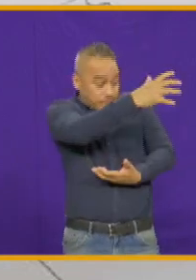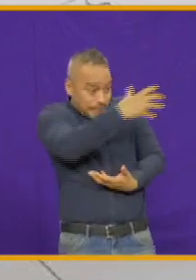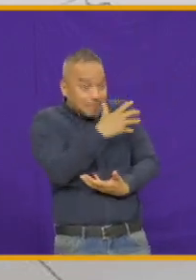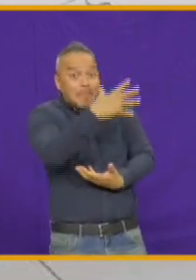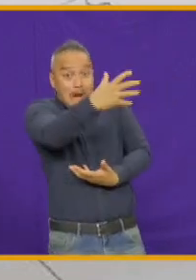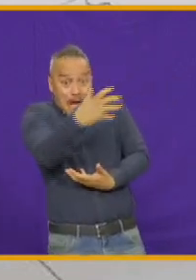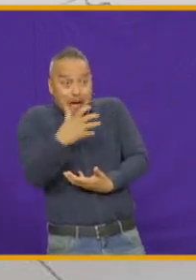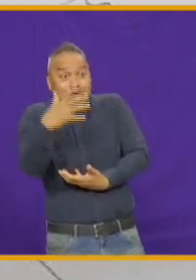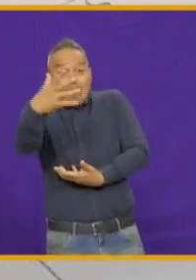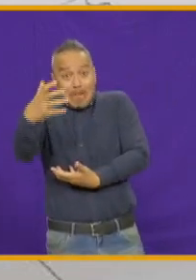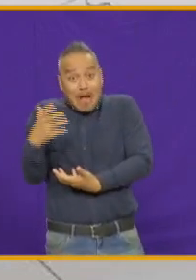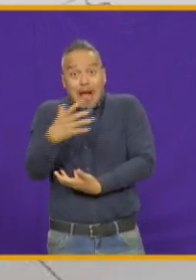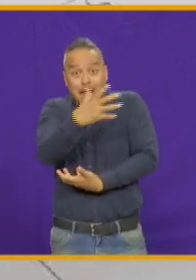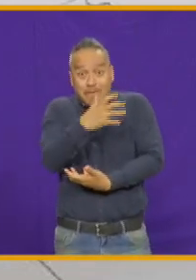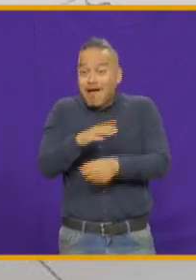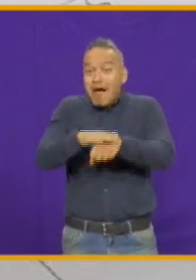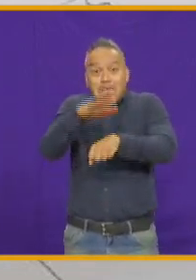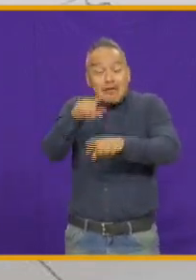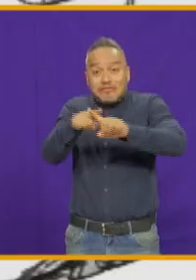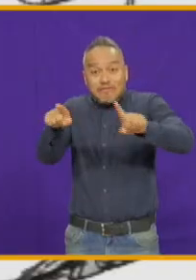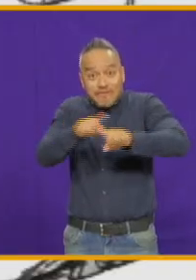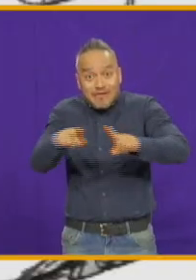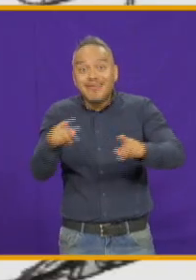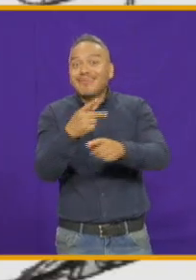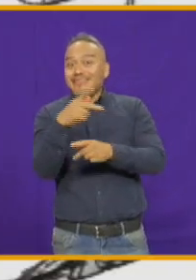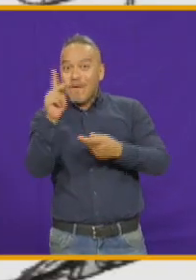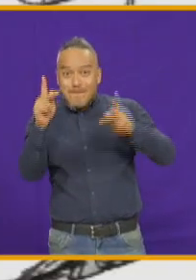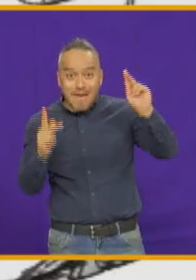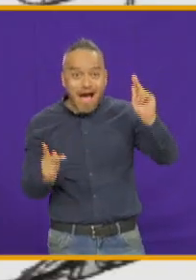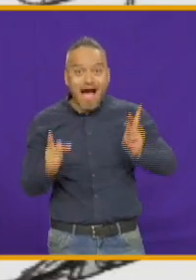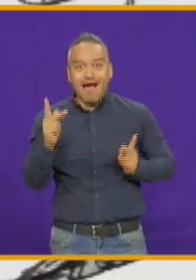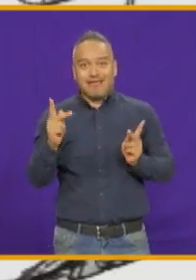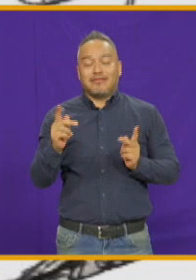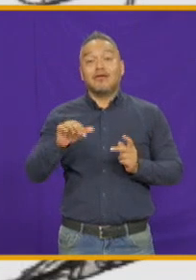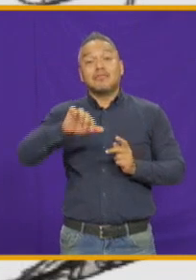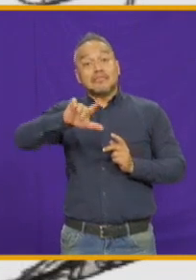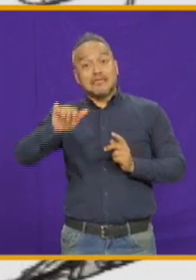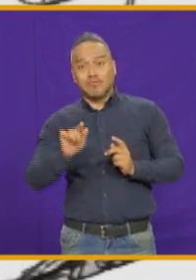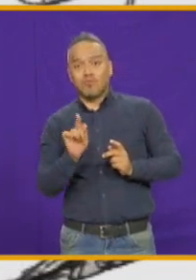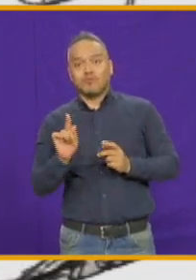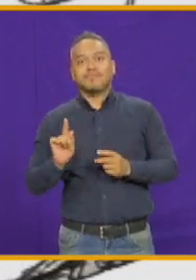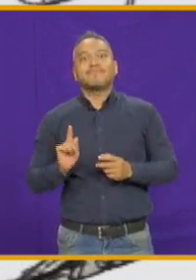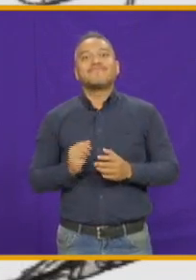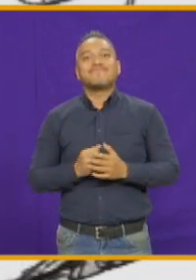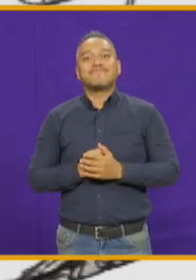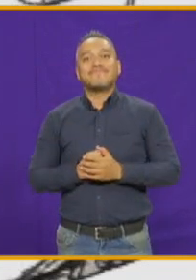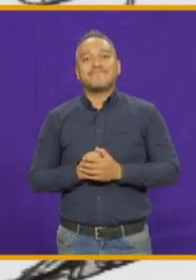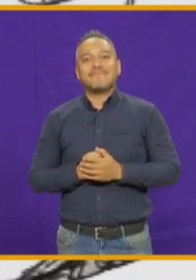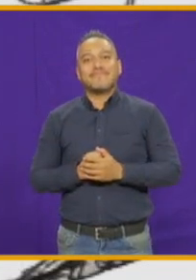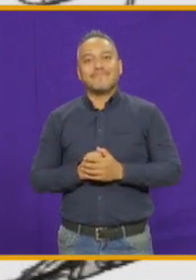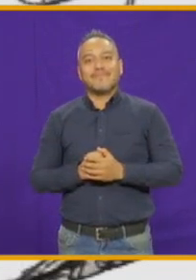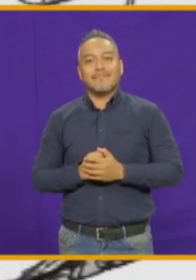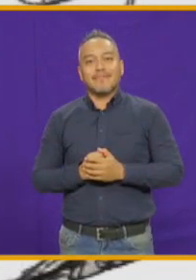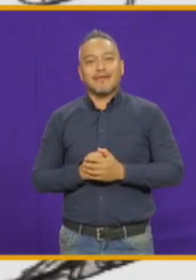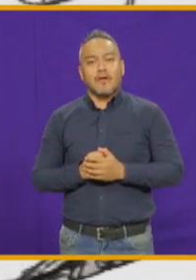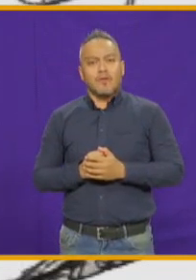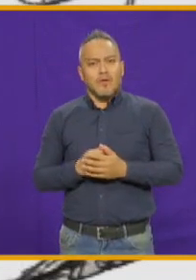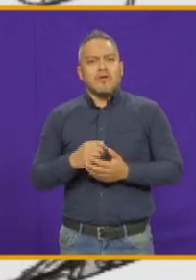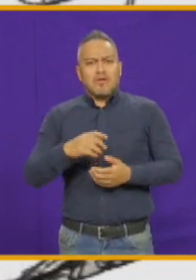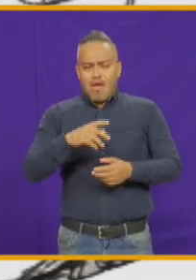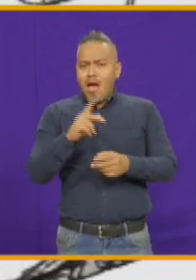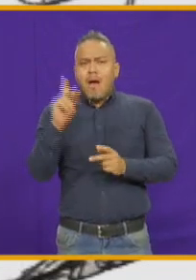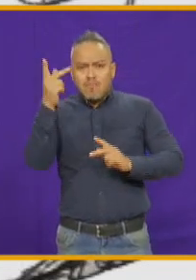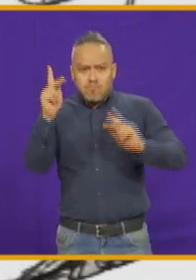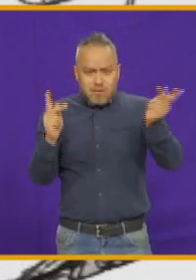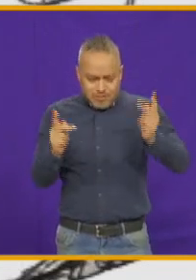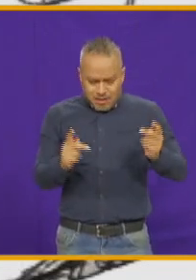y de hoy de muchos tipos pasó entonces que conforme se iban juntando en